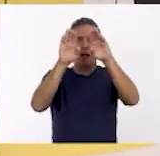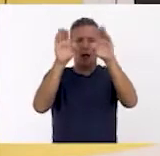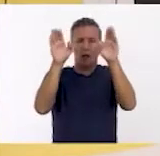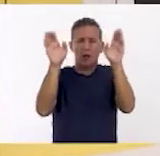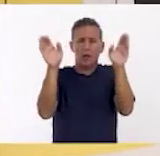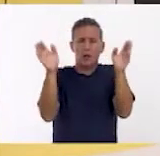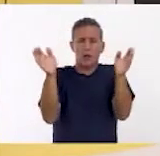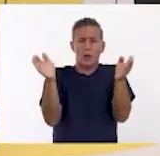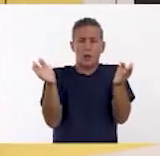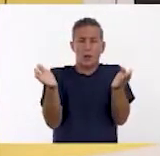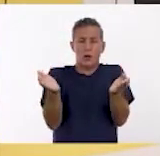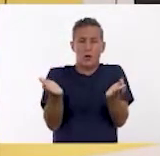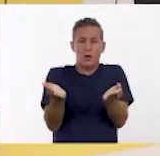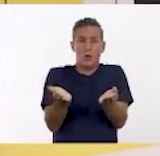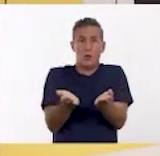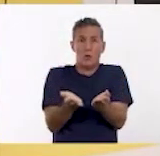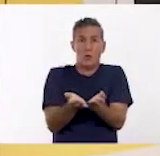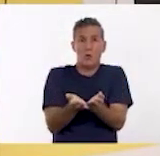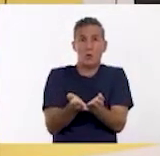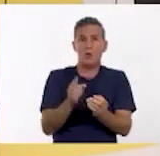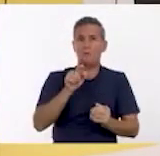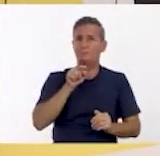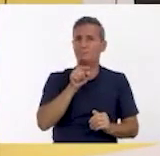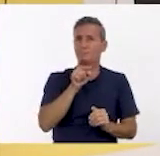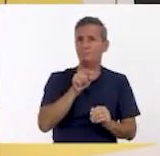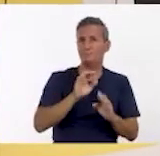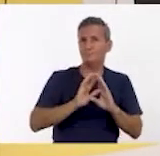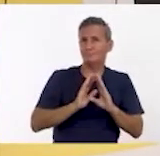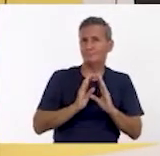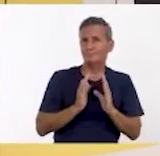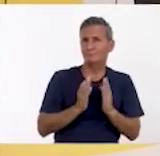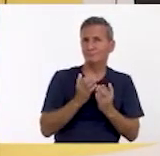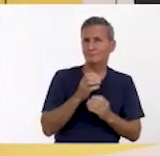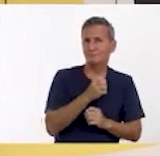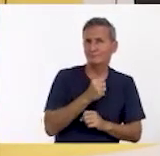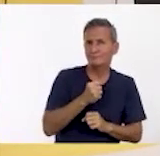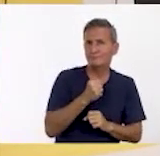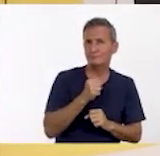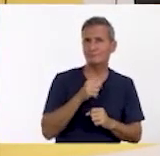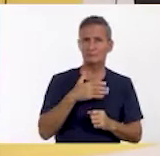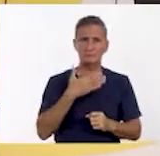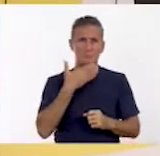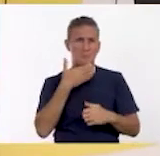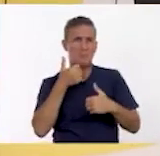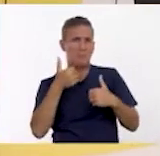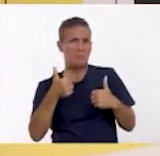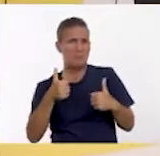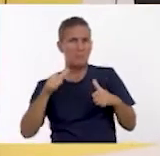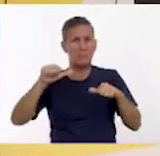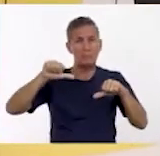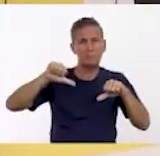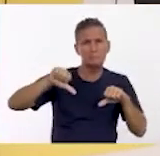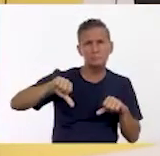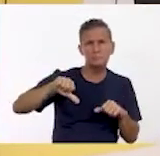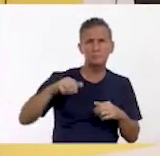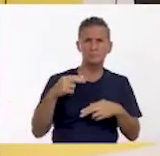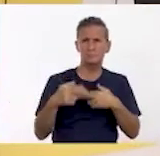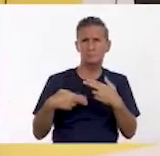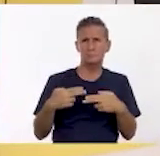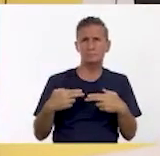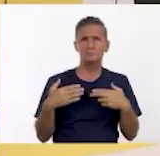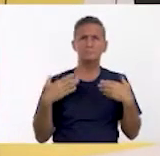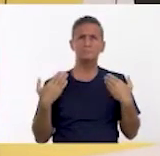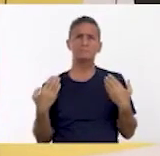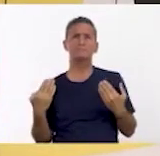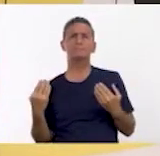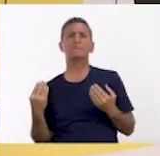globalización o mundialización, que quiere decir que todas las cosas buenas,